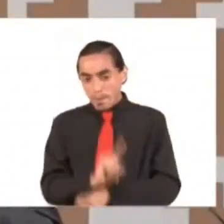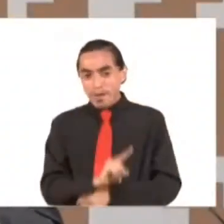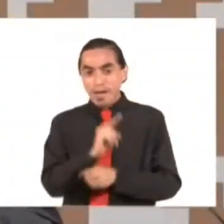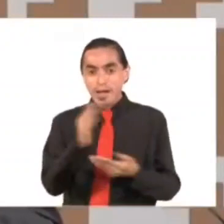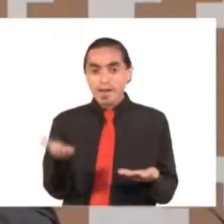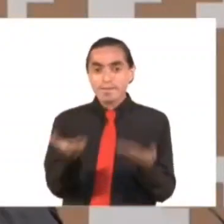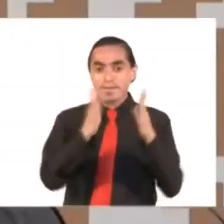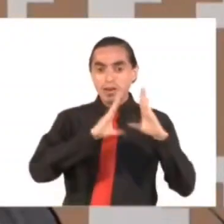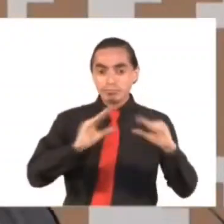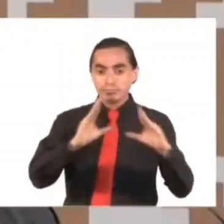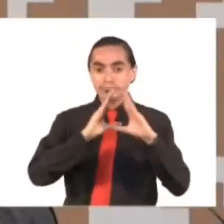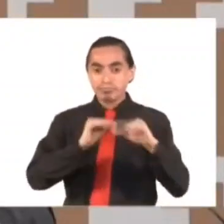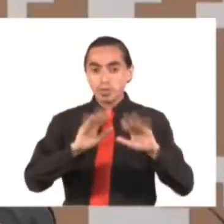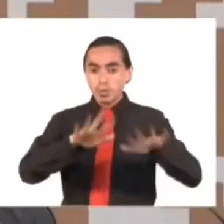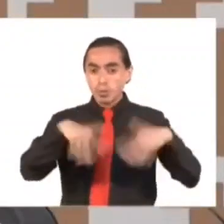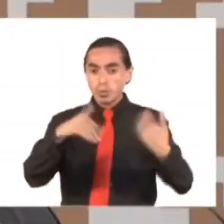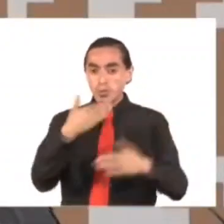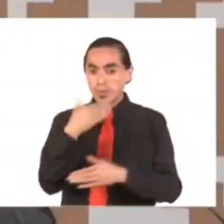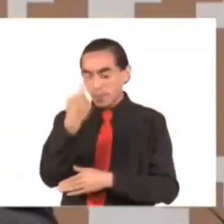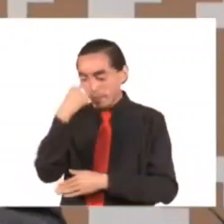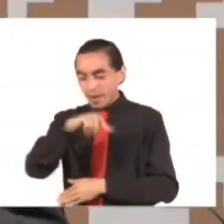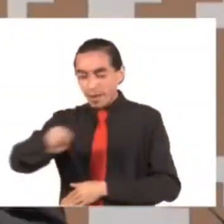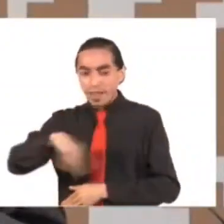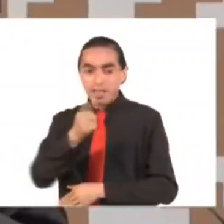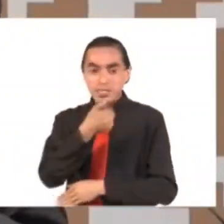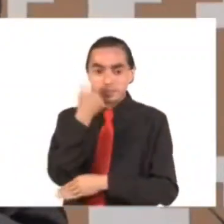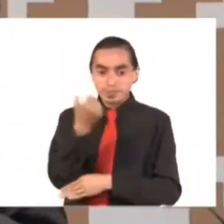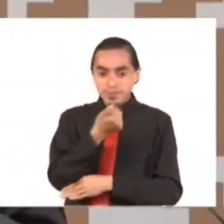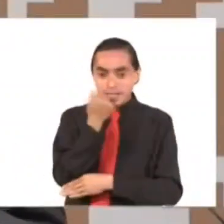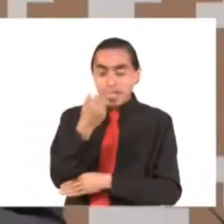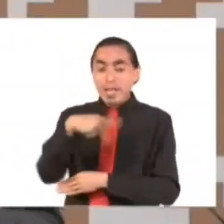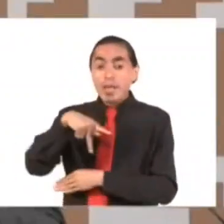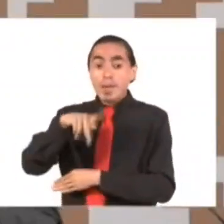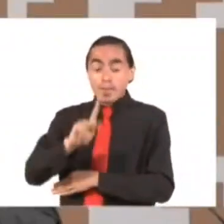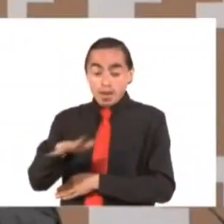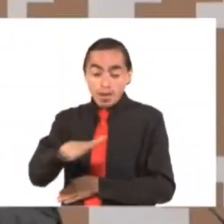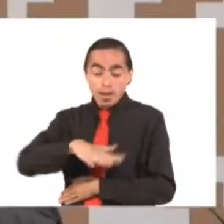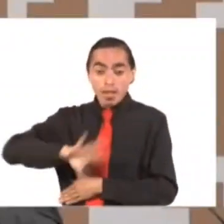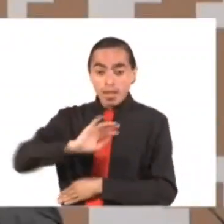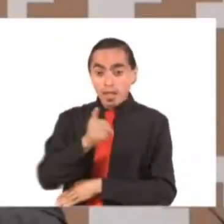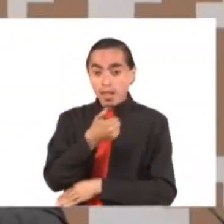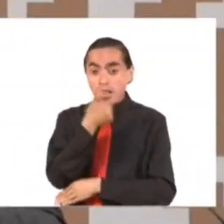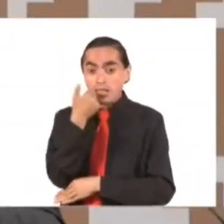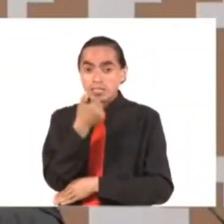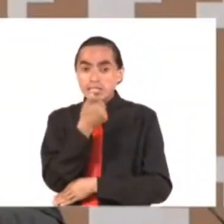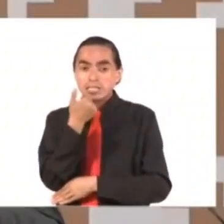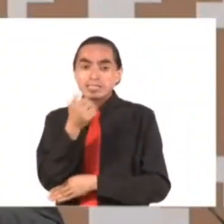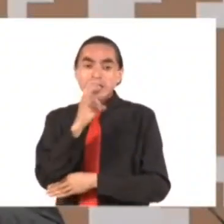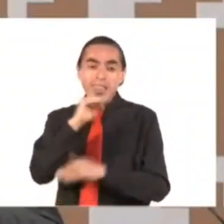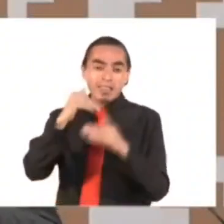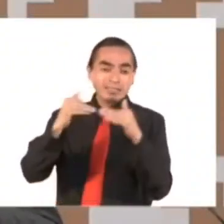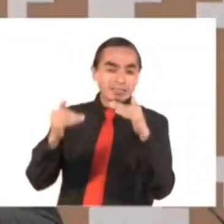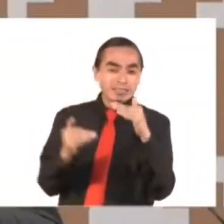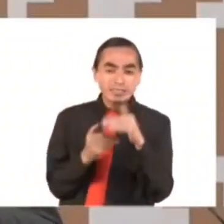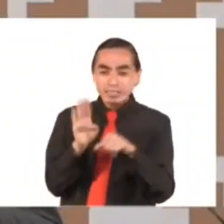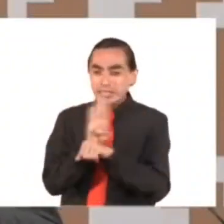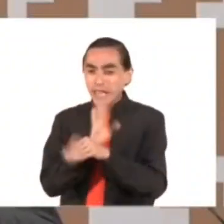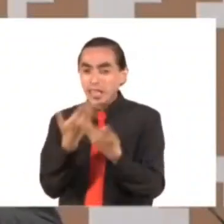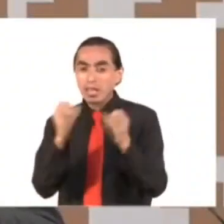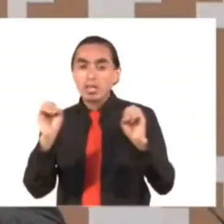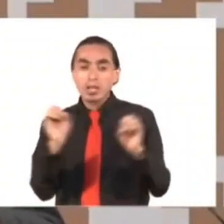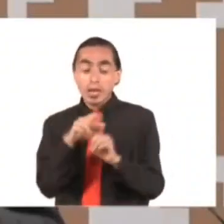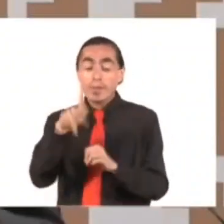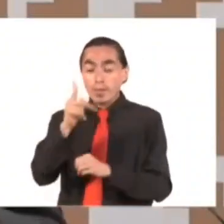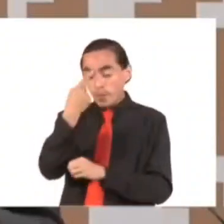excelencia para estudiantes, pero para los estudiantes que fueran de los sectores menos favorecidos, y así preparar especialistas